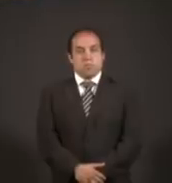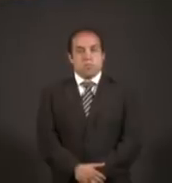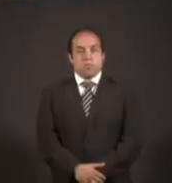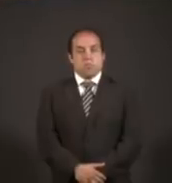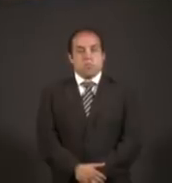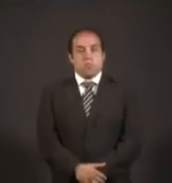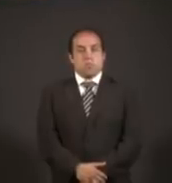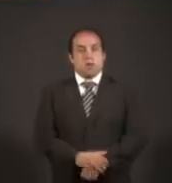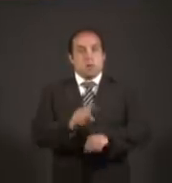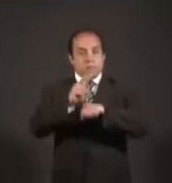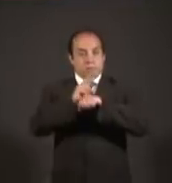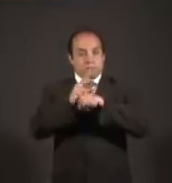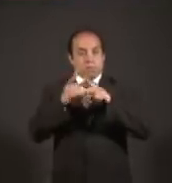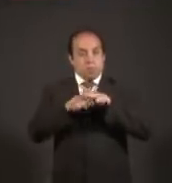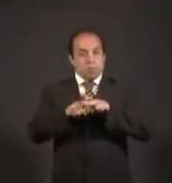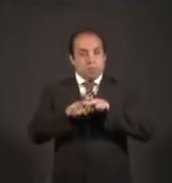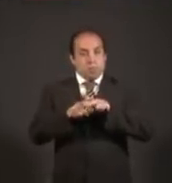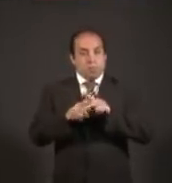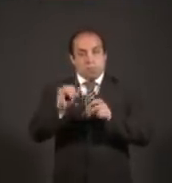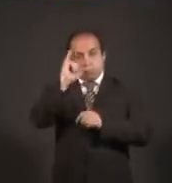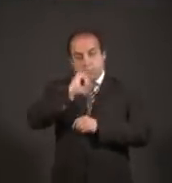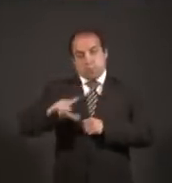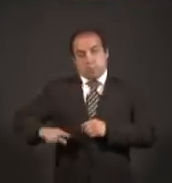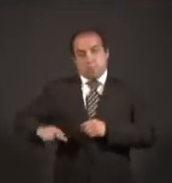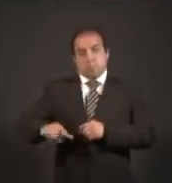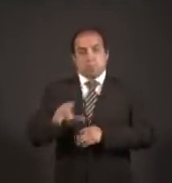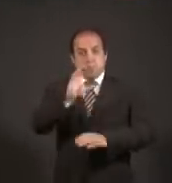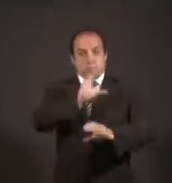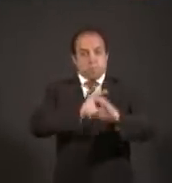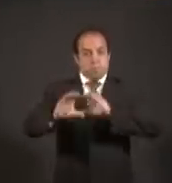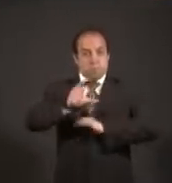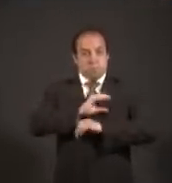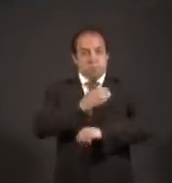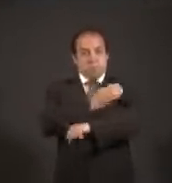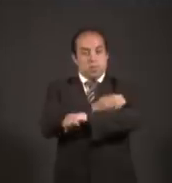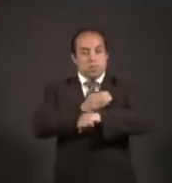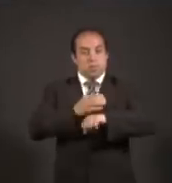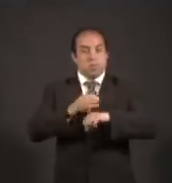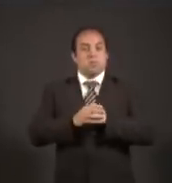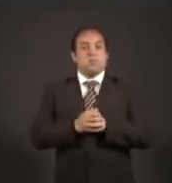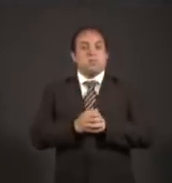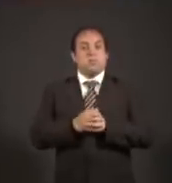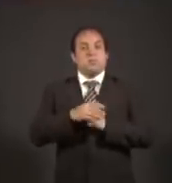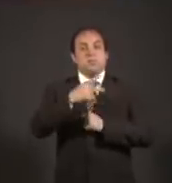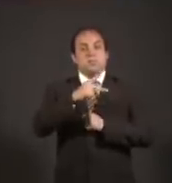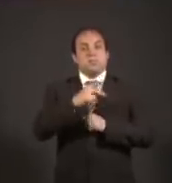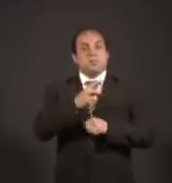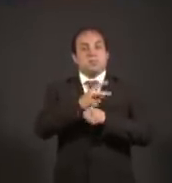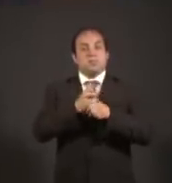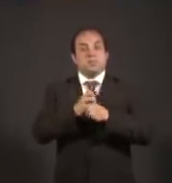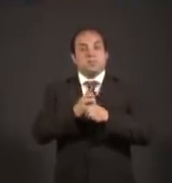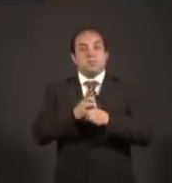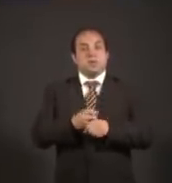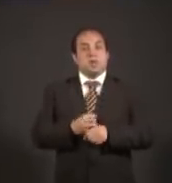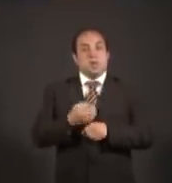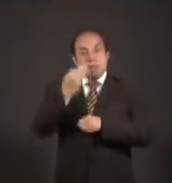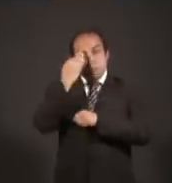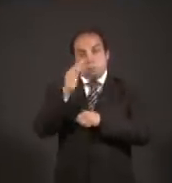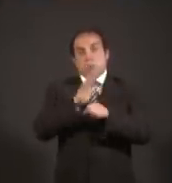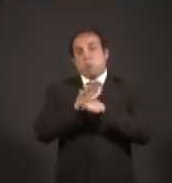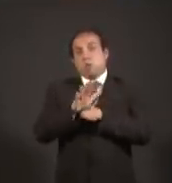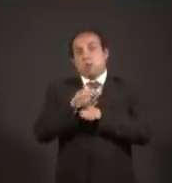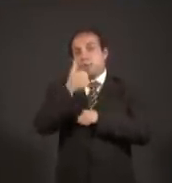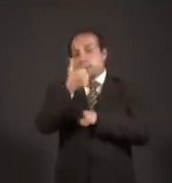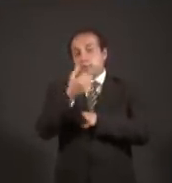de gobierno Claudia Sheinbaum Pardo en compañía de sus invitados duró aproximadamente 6 minutos, a